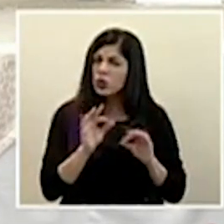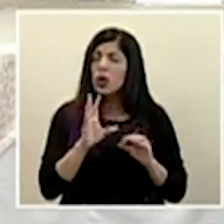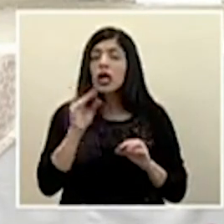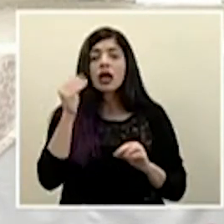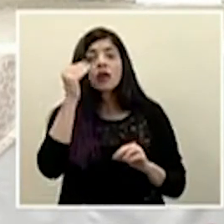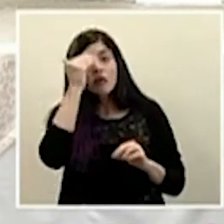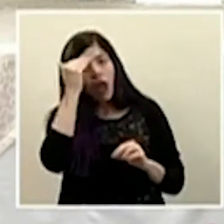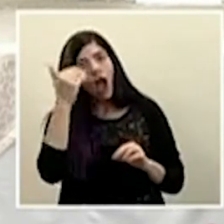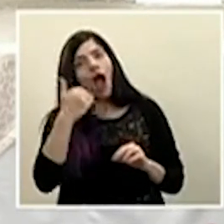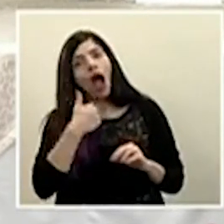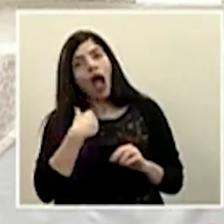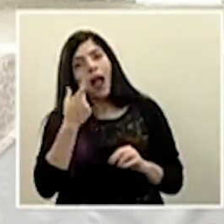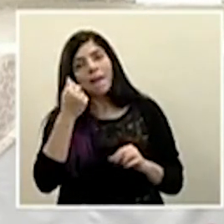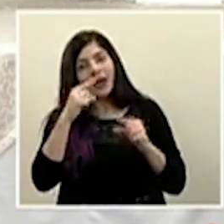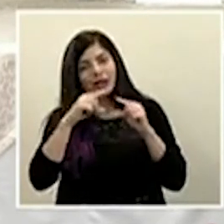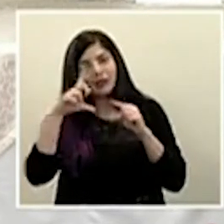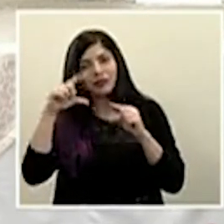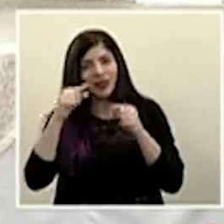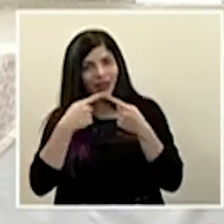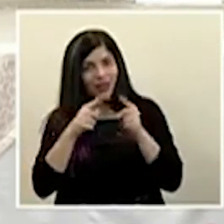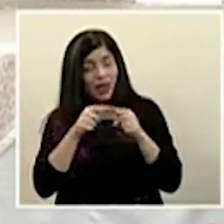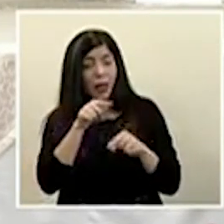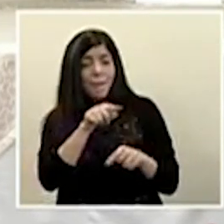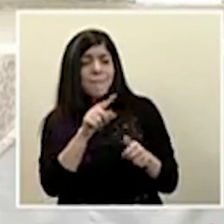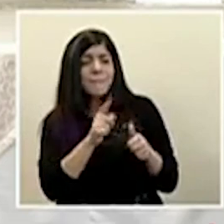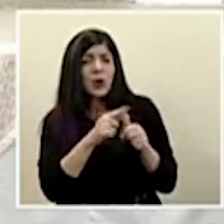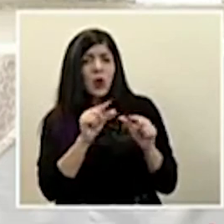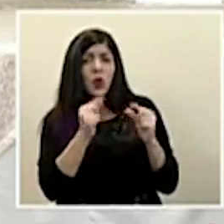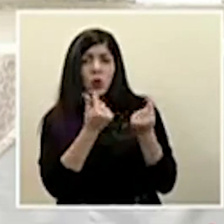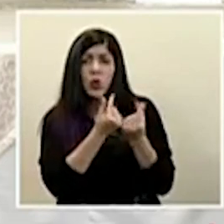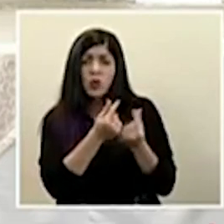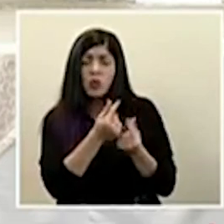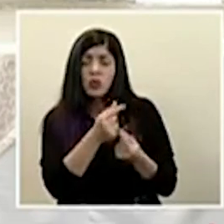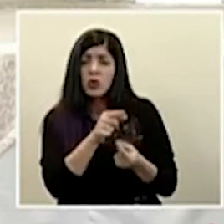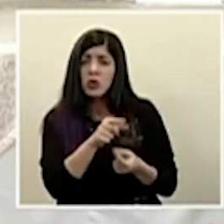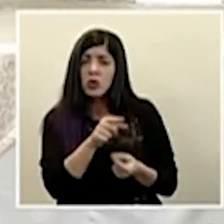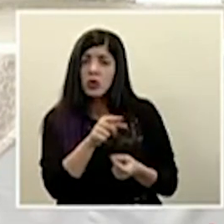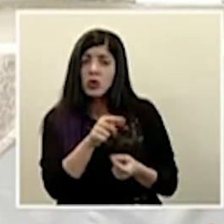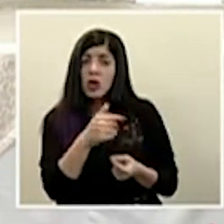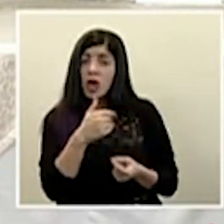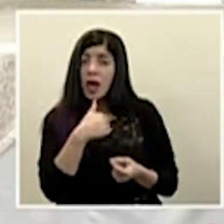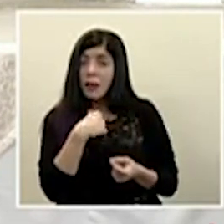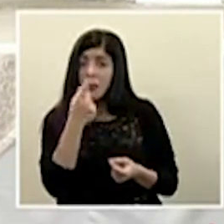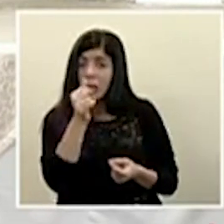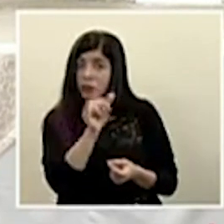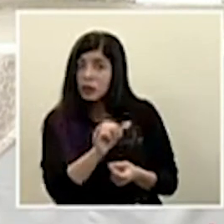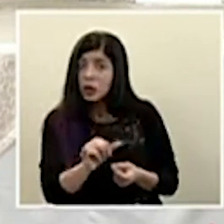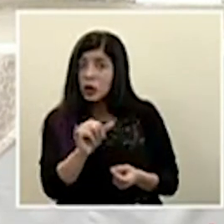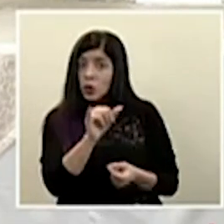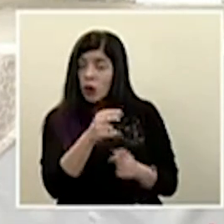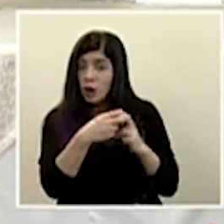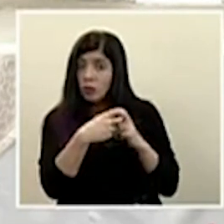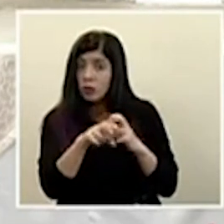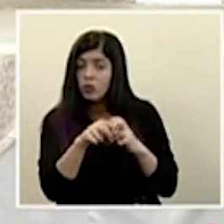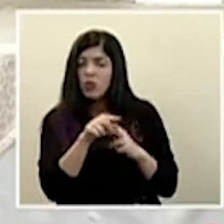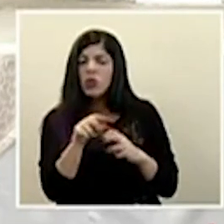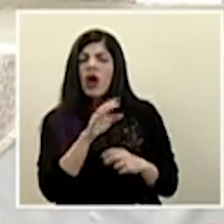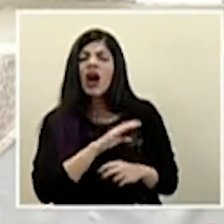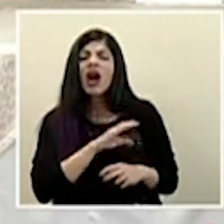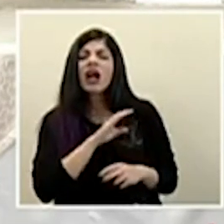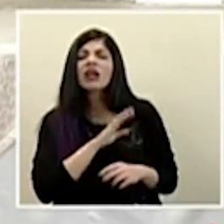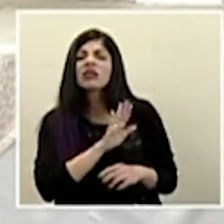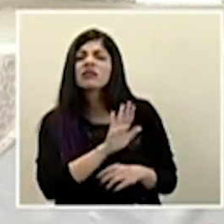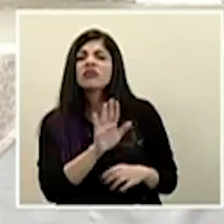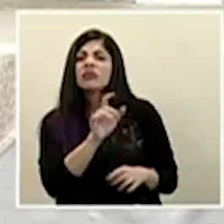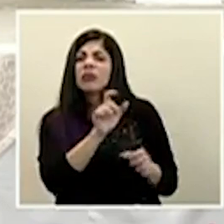hay diferentes montos. Este primer grupo son los mismos, cuentan con un mismo monto. ¿Qué características tienen estos